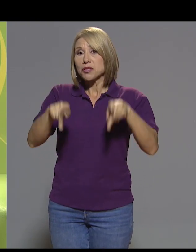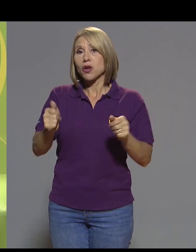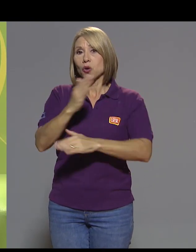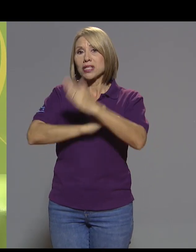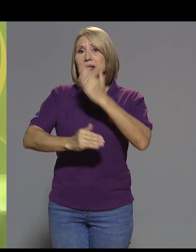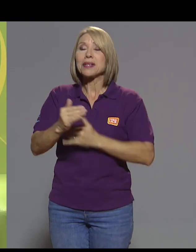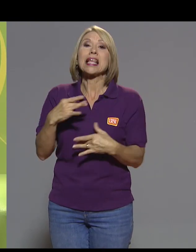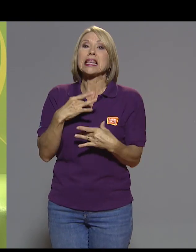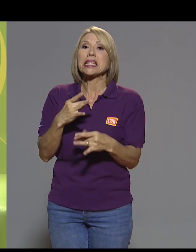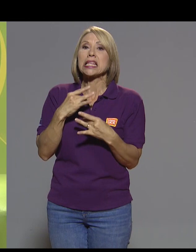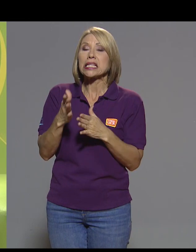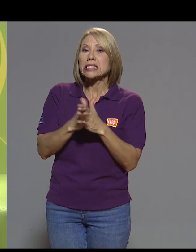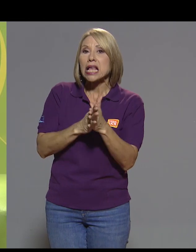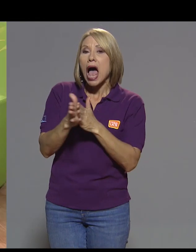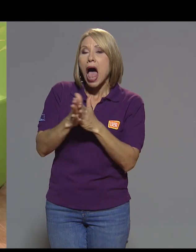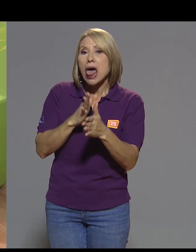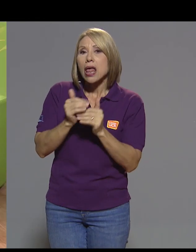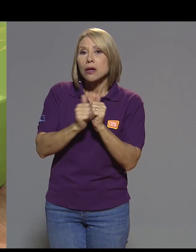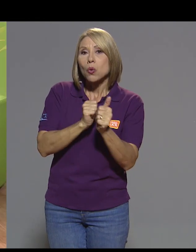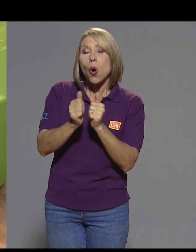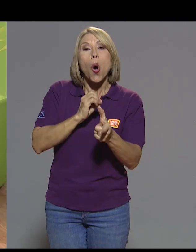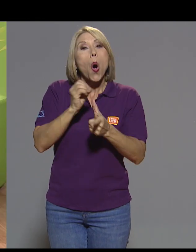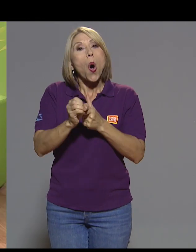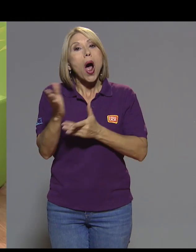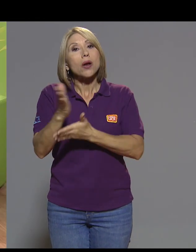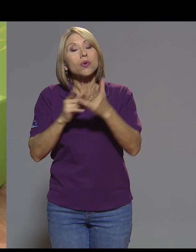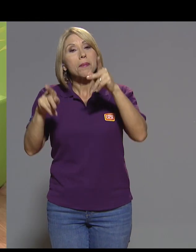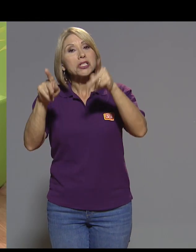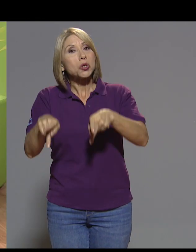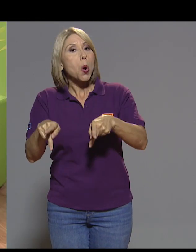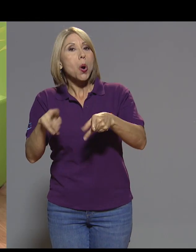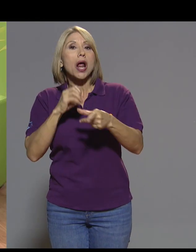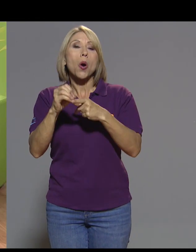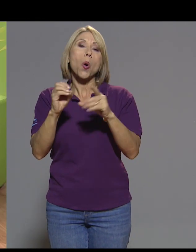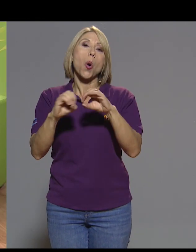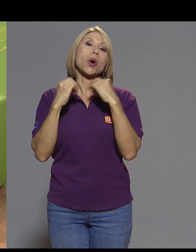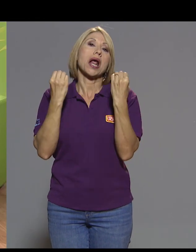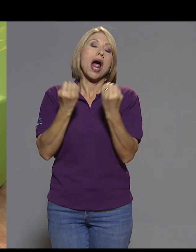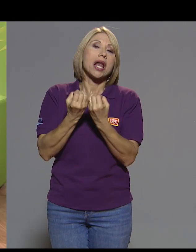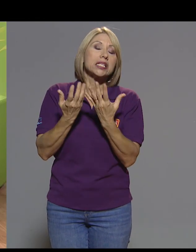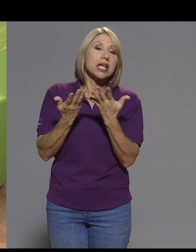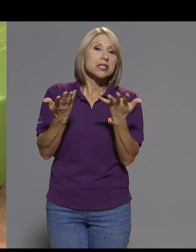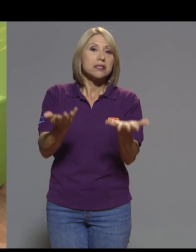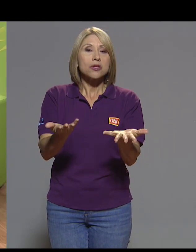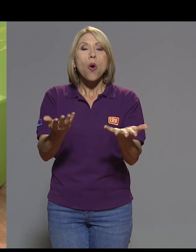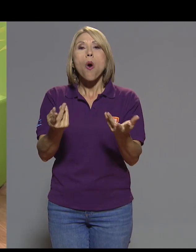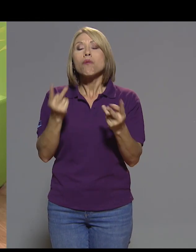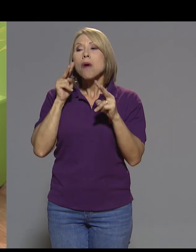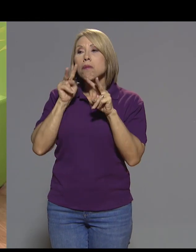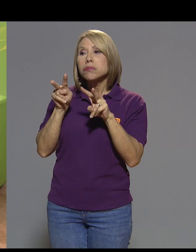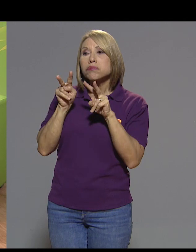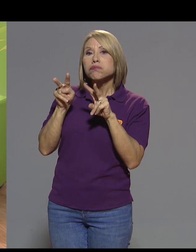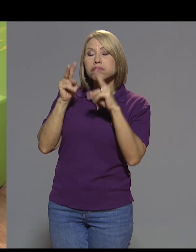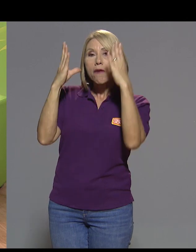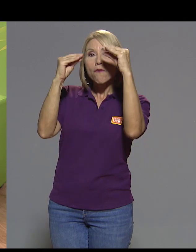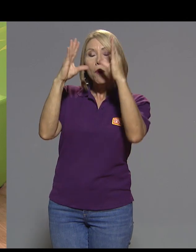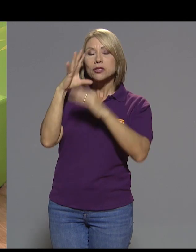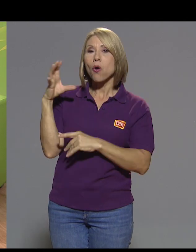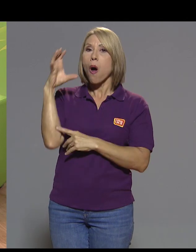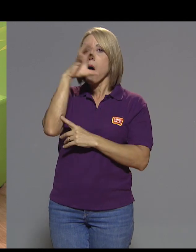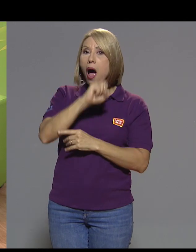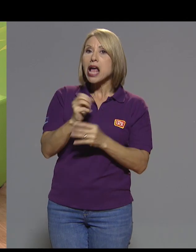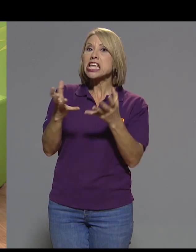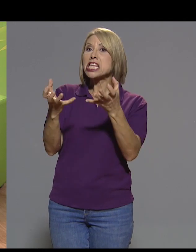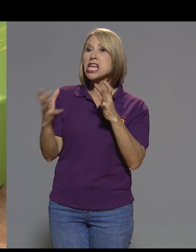en practicar alguna disciplina deportiva o alguna persona una organización local que quiera verdad que generar